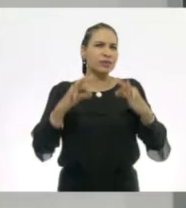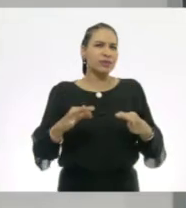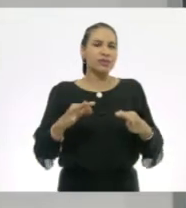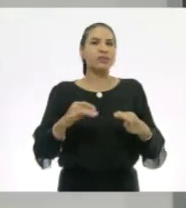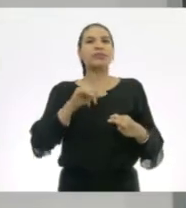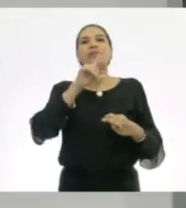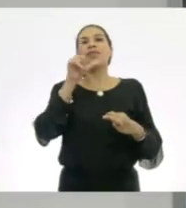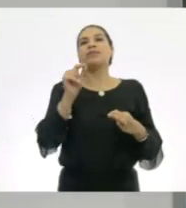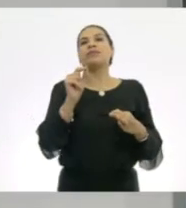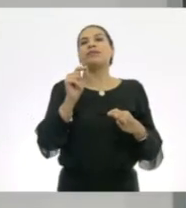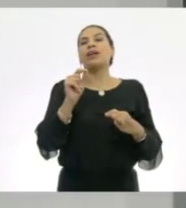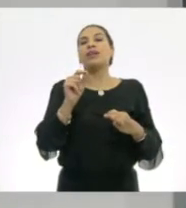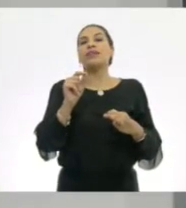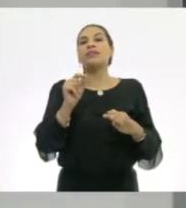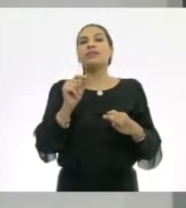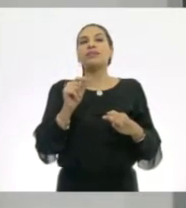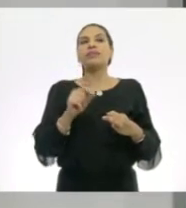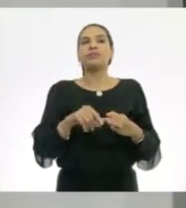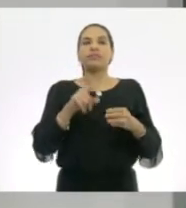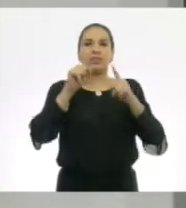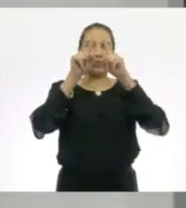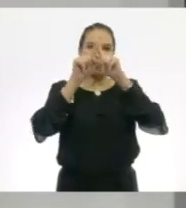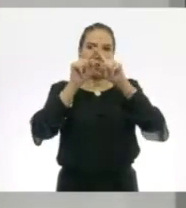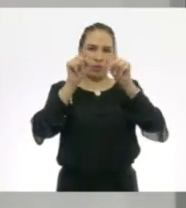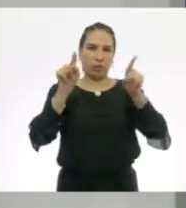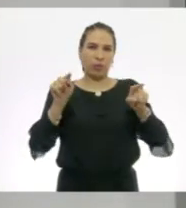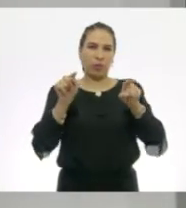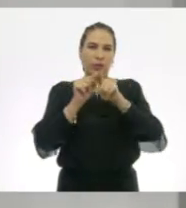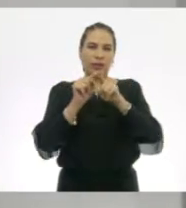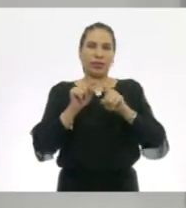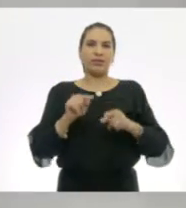y vamos a ponerle en este caso un recuadro.